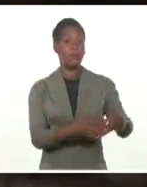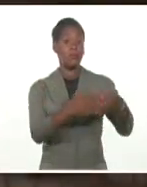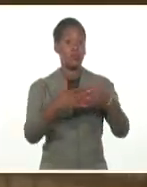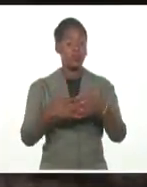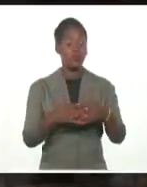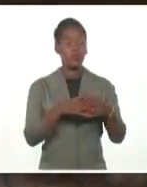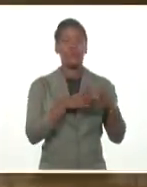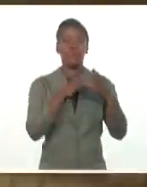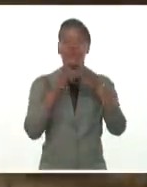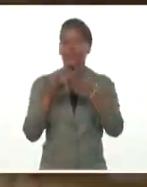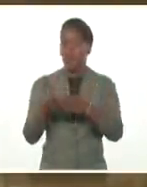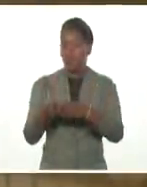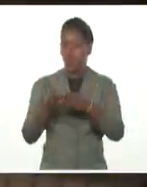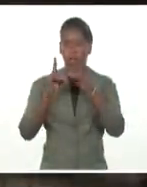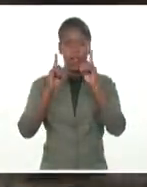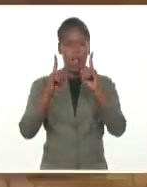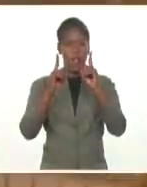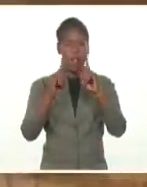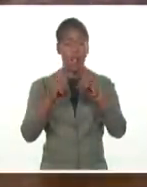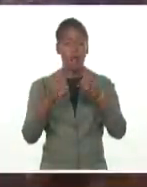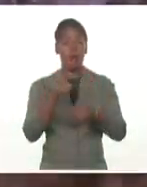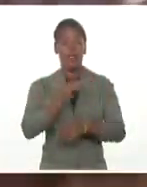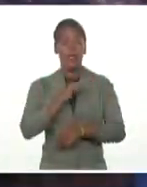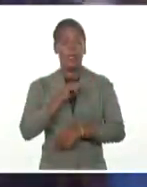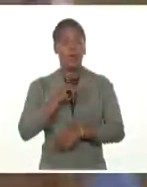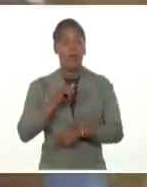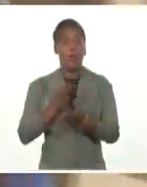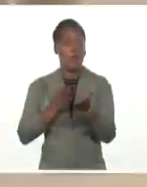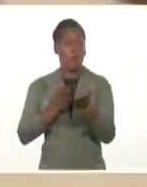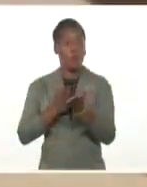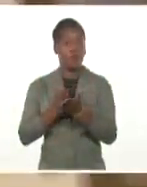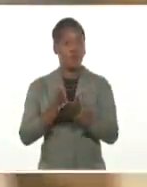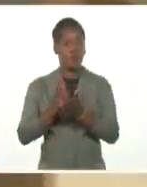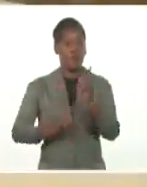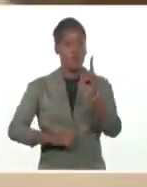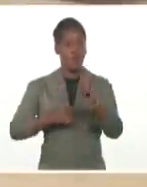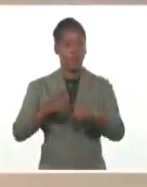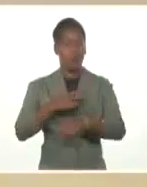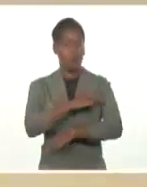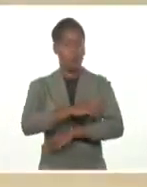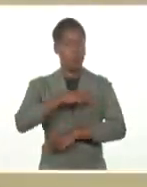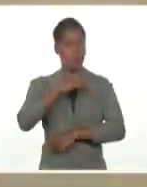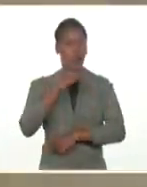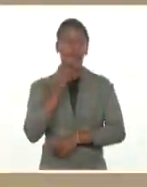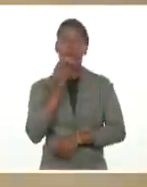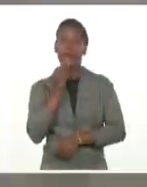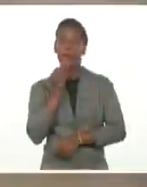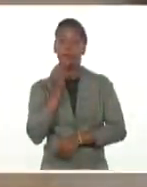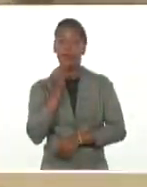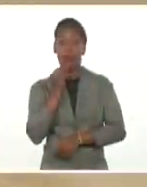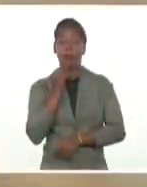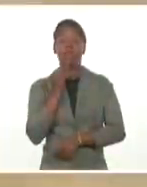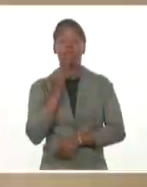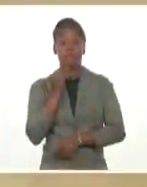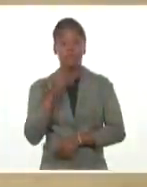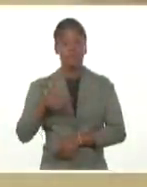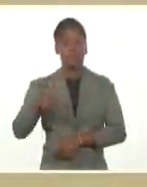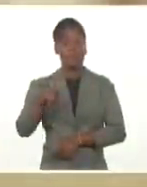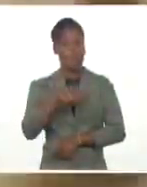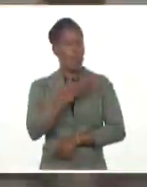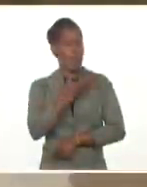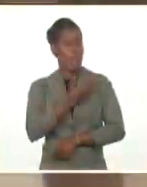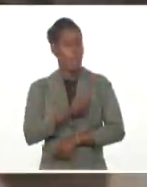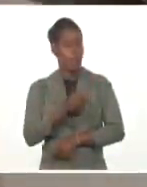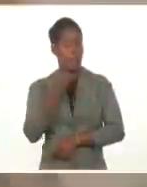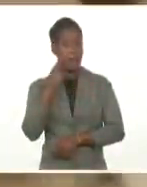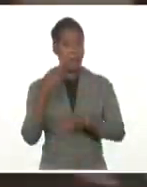que pretendía condenar los crímenes israelíes. Casi todo el mundo, entre los que destacan Human Rights Watch, la Amnistía Internacional